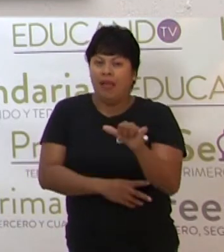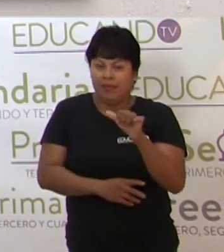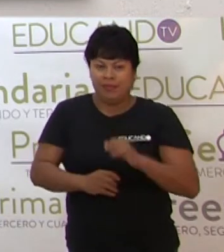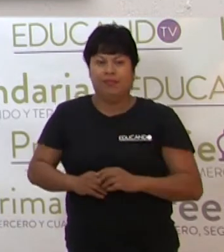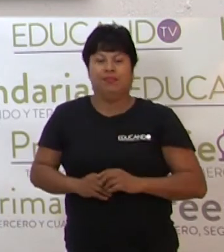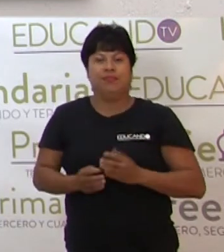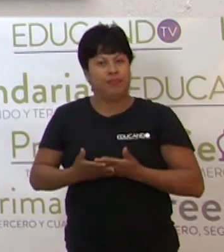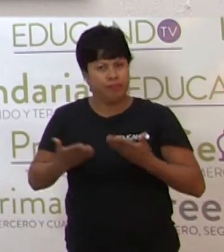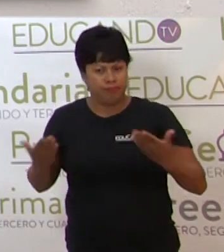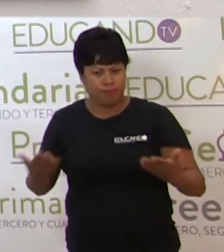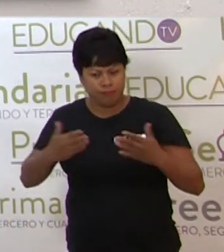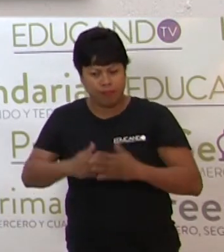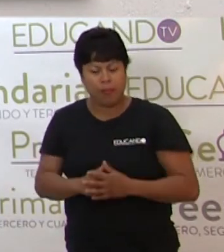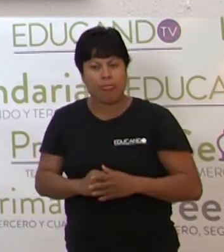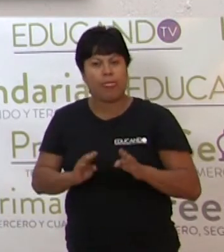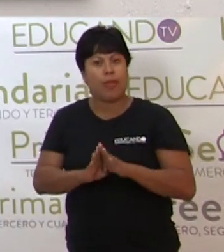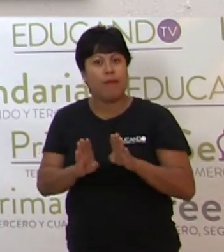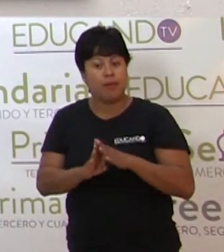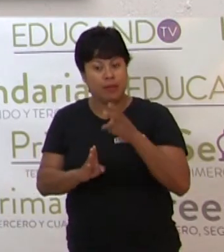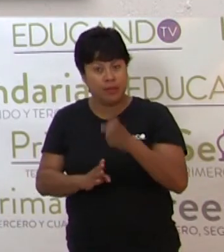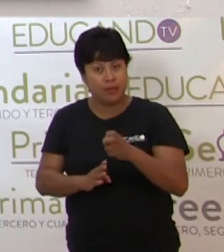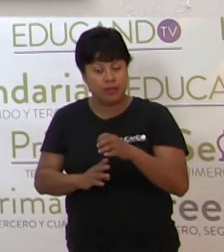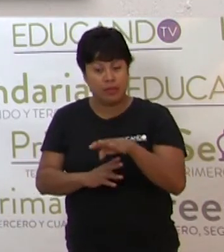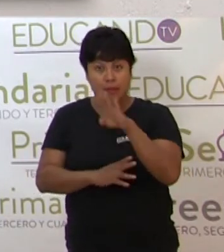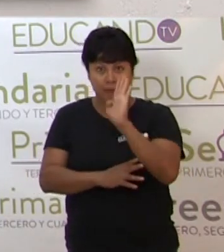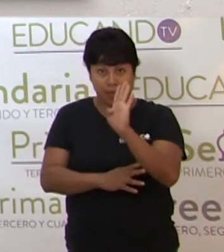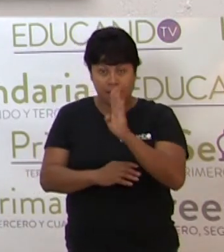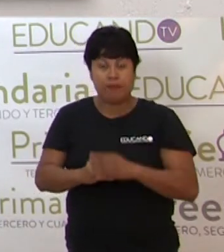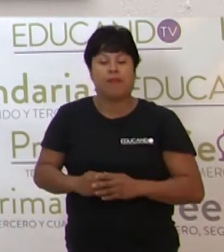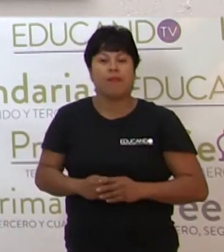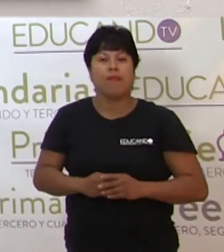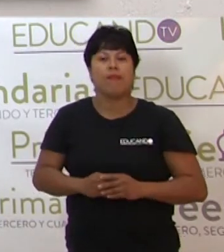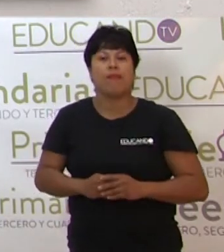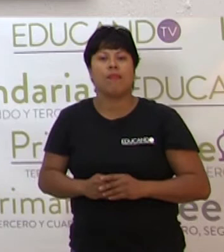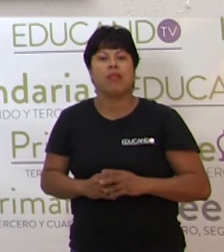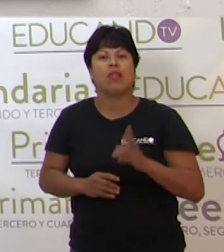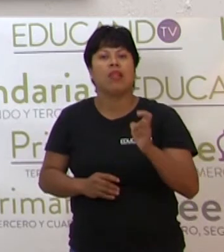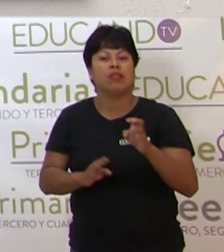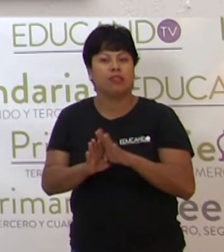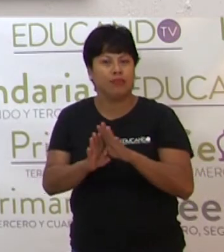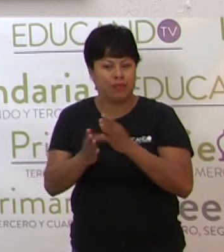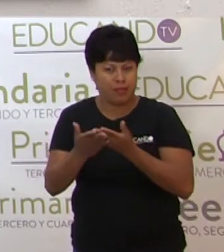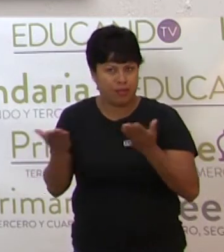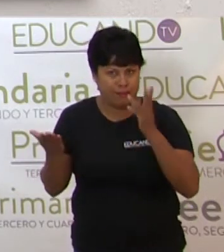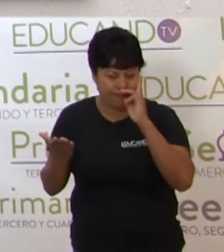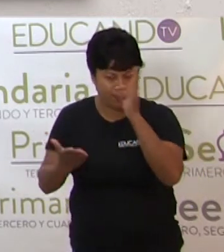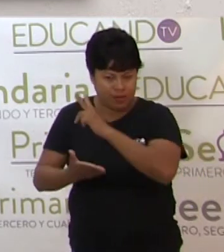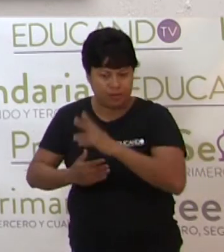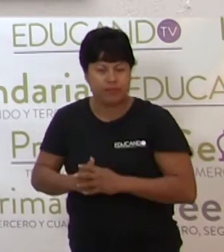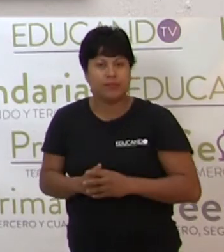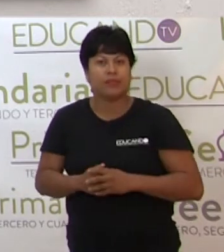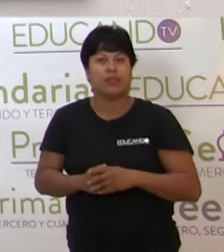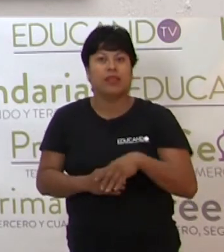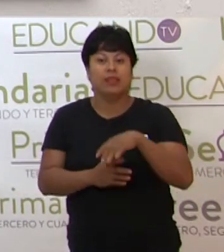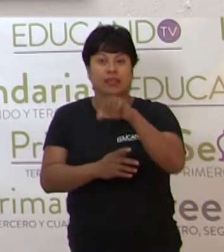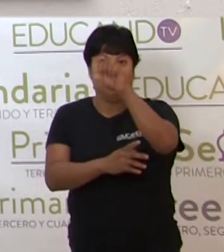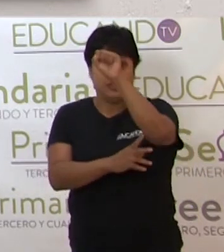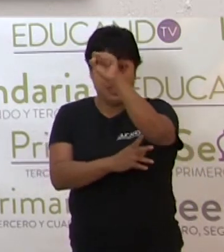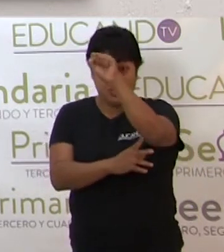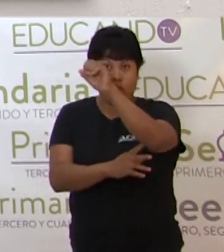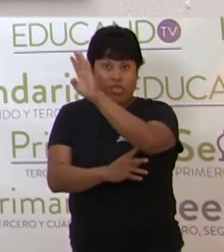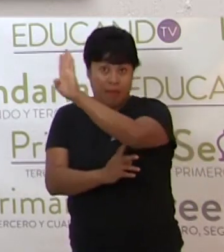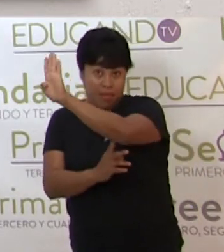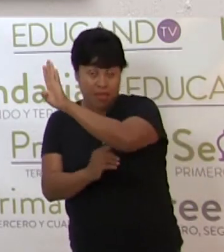¿Sí? Ahora, con base en el ángulo B, ¿sí?, quedaría de la siguiente forma. Seno de B,